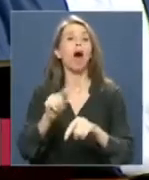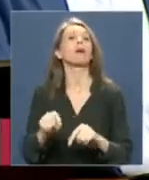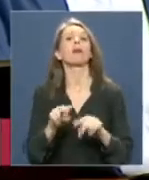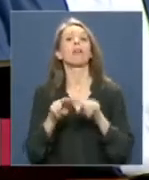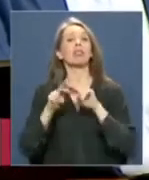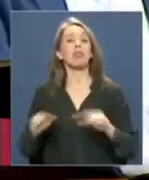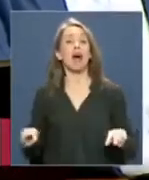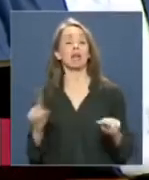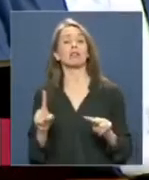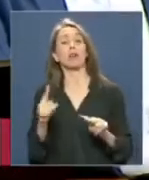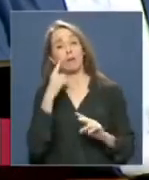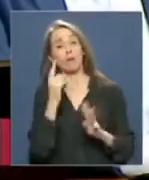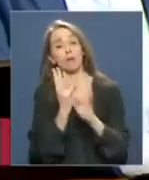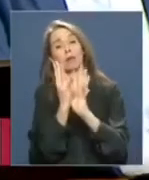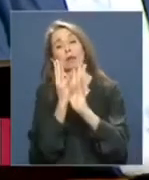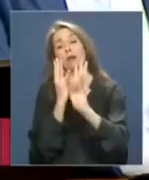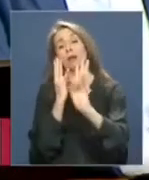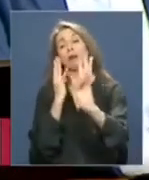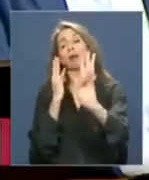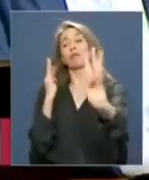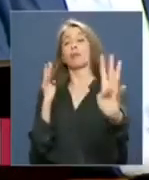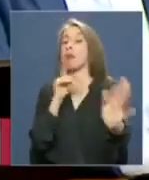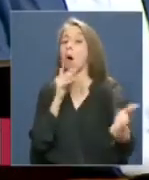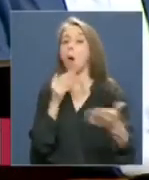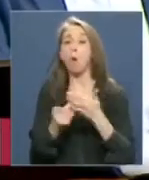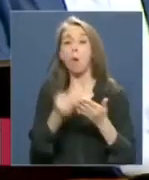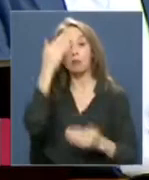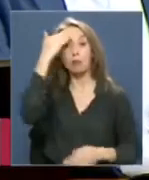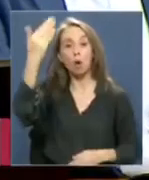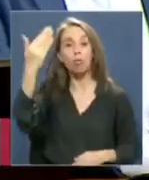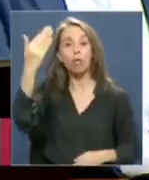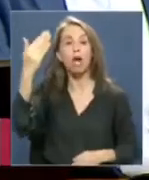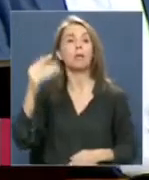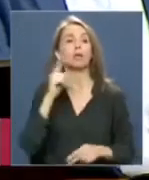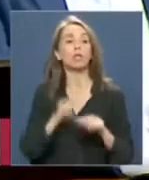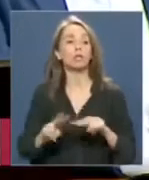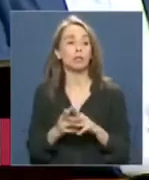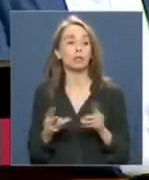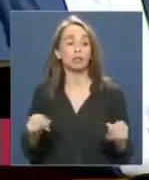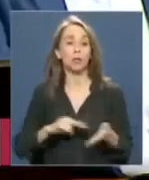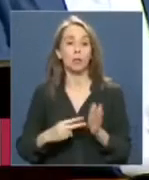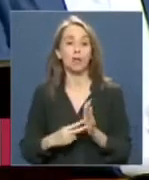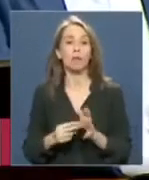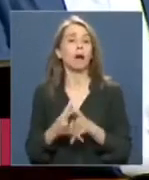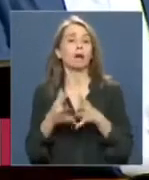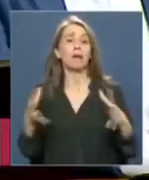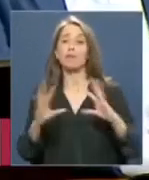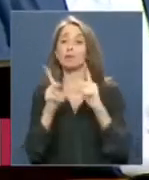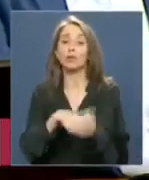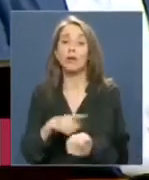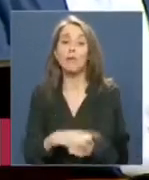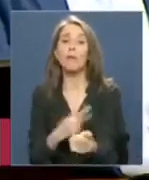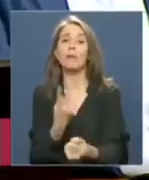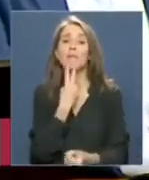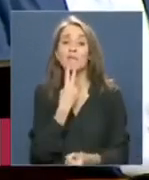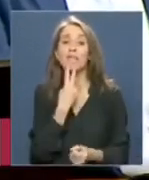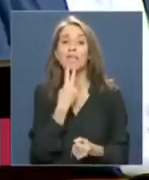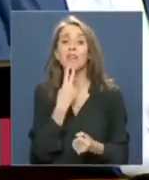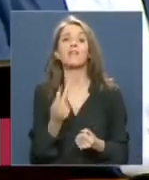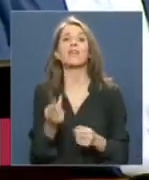haciendo esas gigantescas filas el último día porque había que resolver un problema para muchas familias que viven y dependen de su